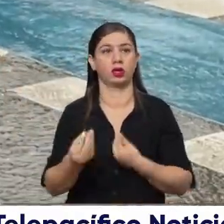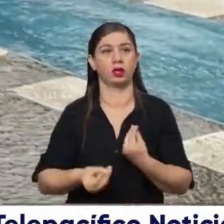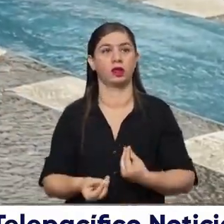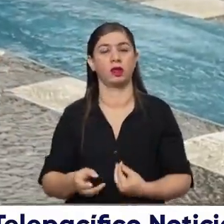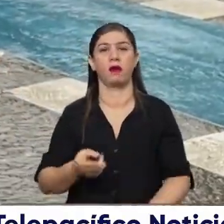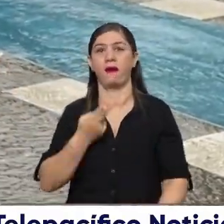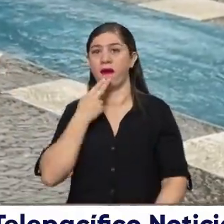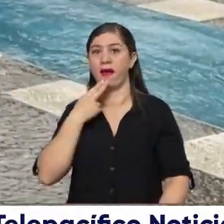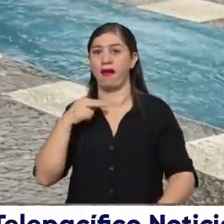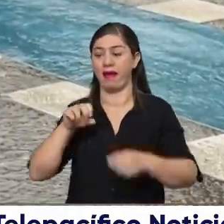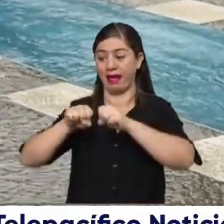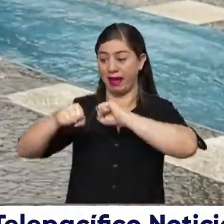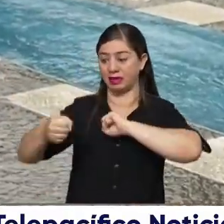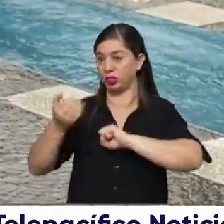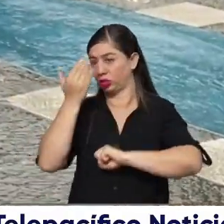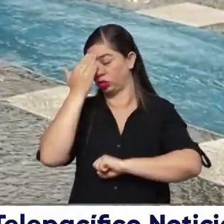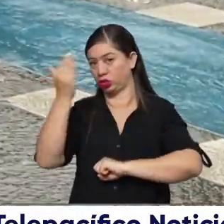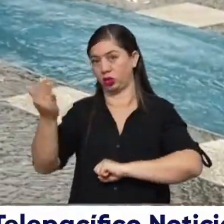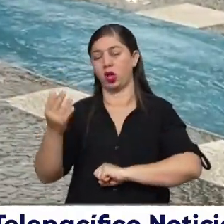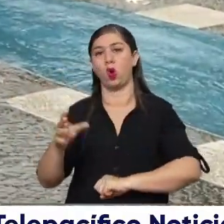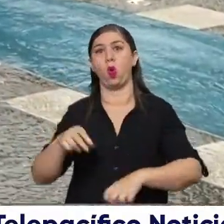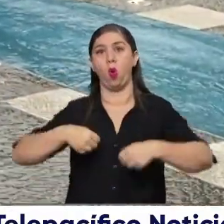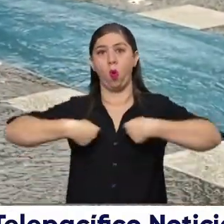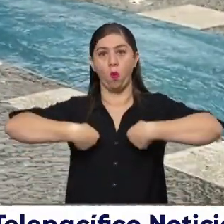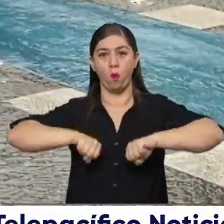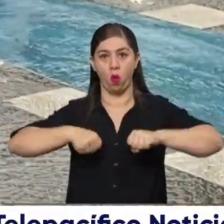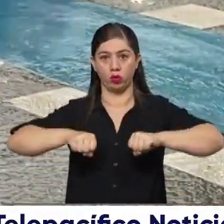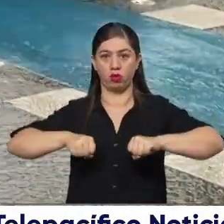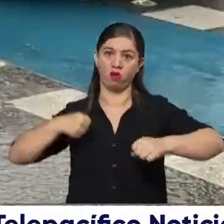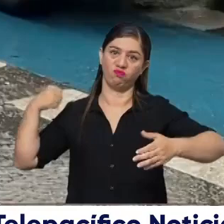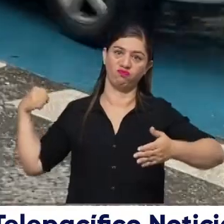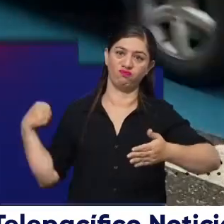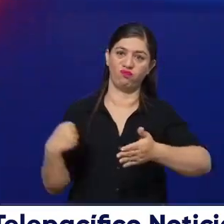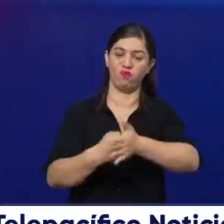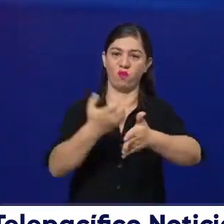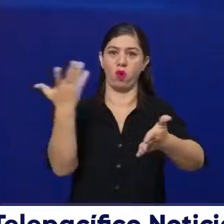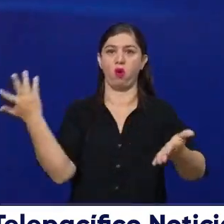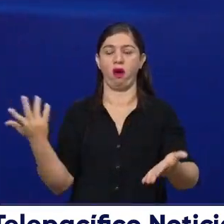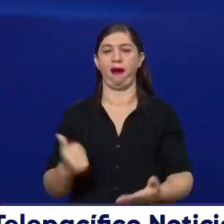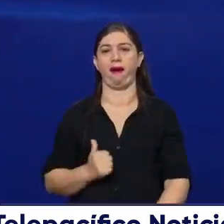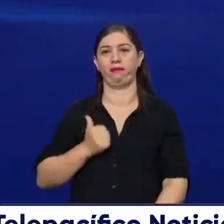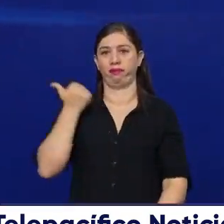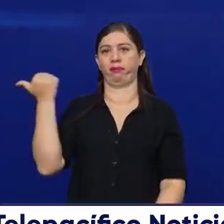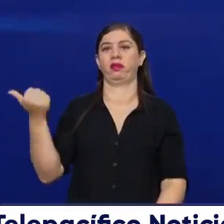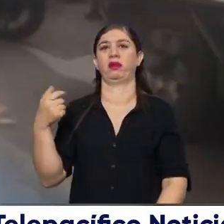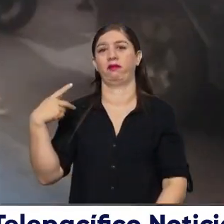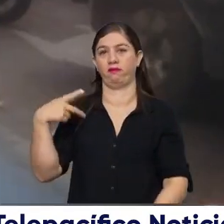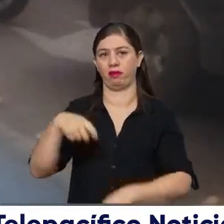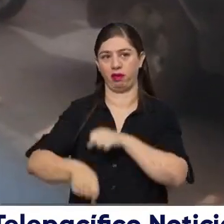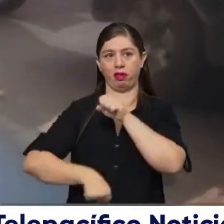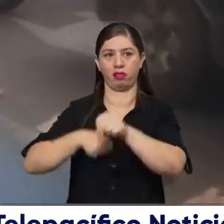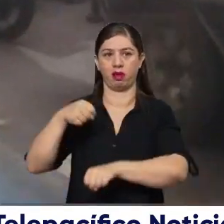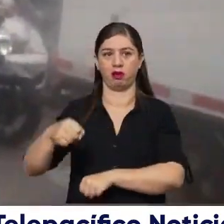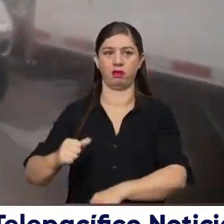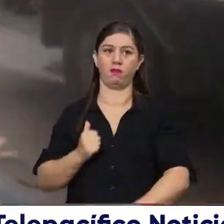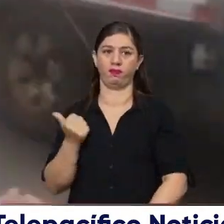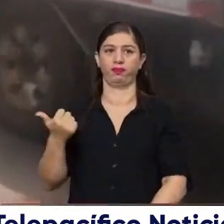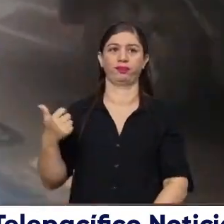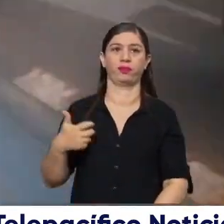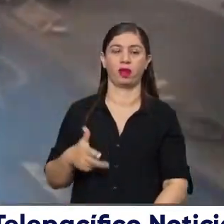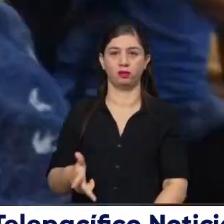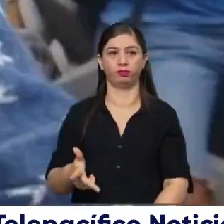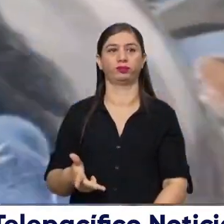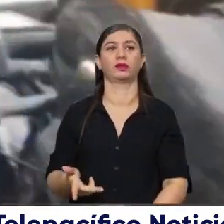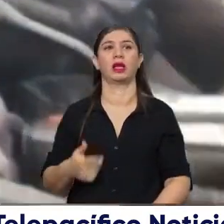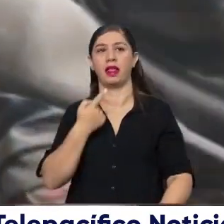caña donde lamentablemente un motociclista pues arroyo con su motocicleta el pie de uno de estos dos usuarios estaba